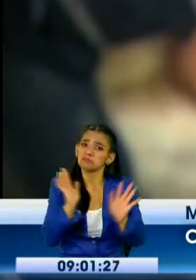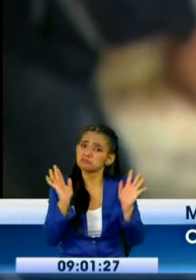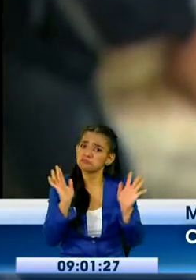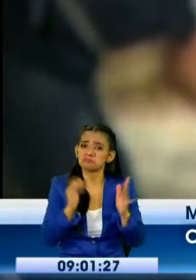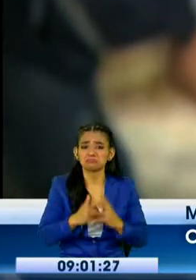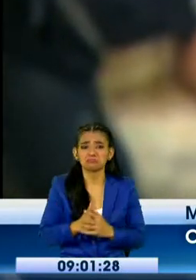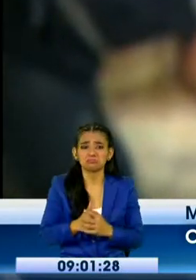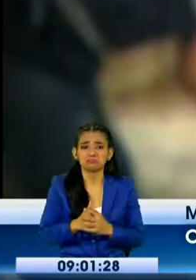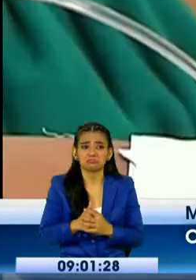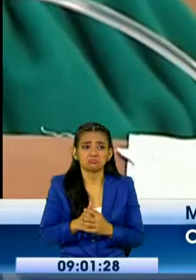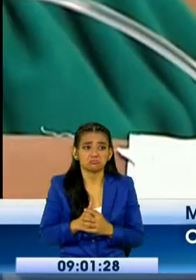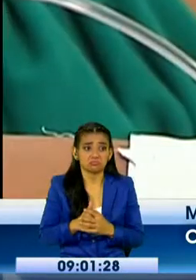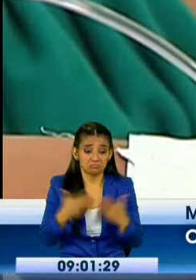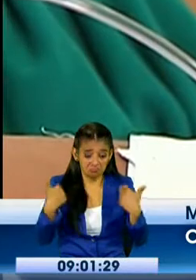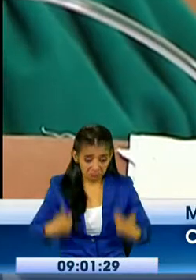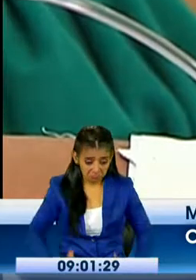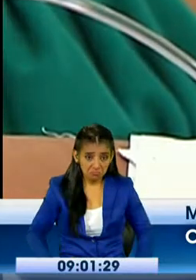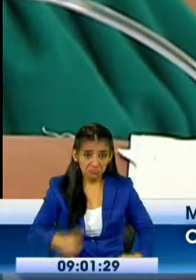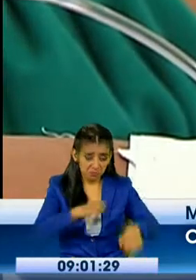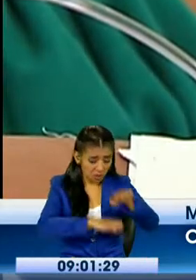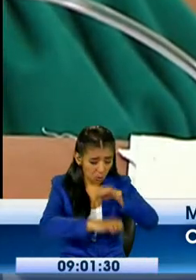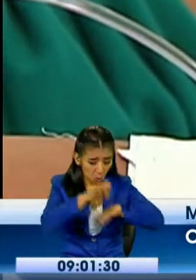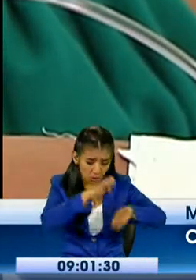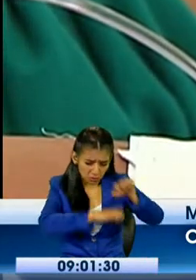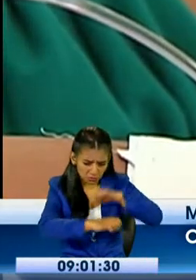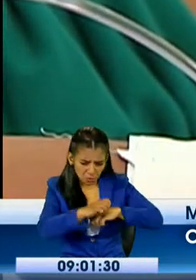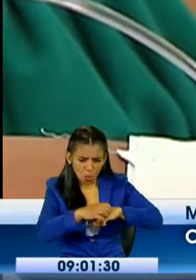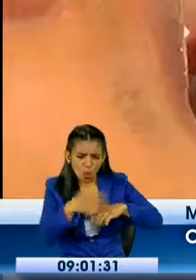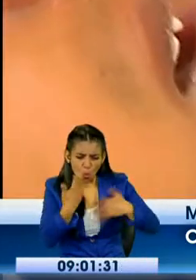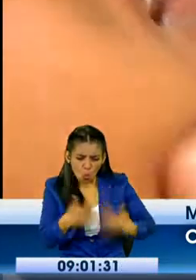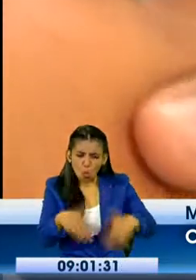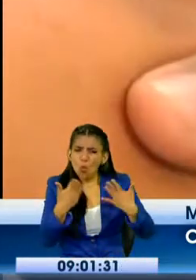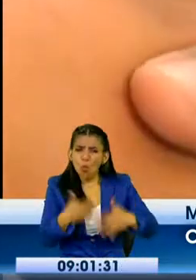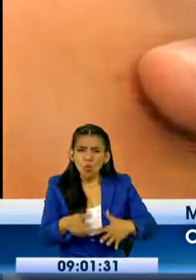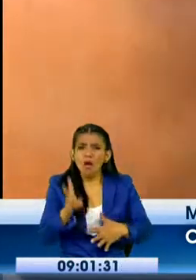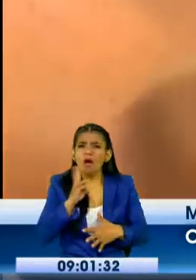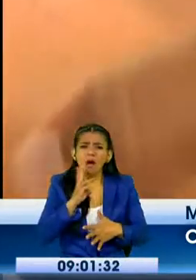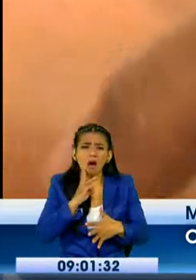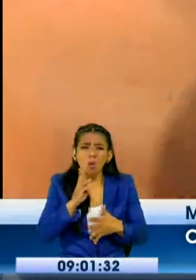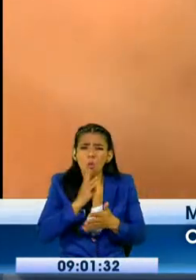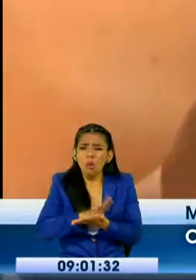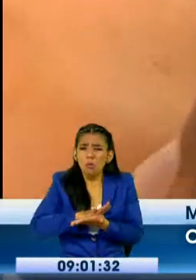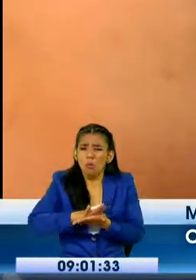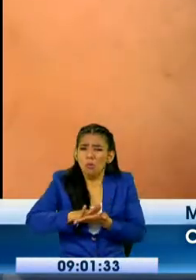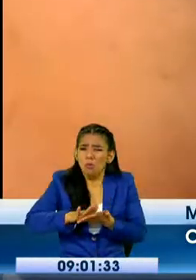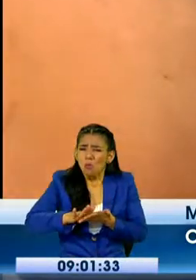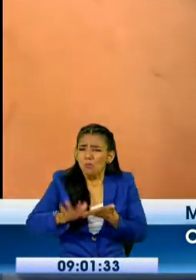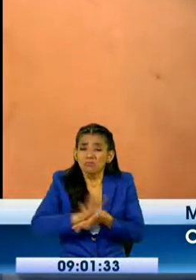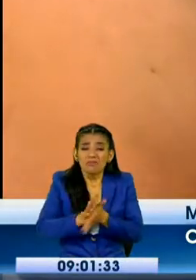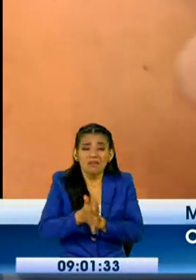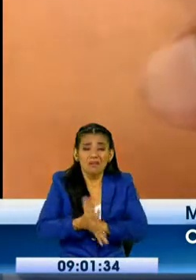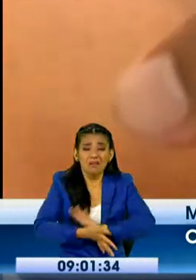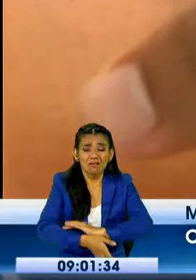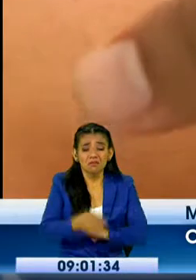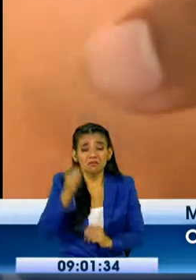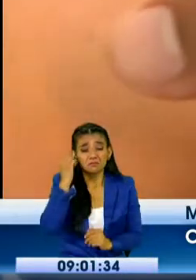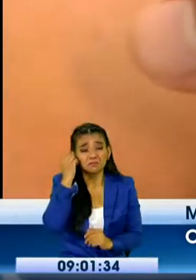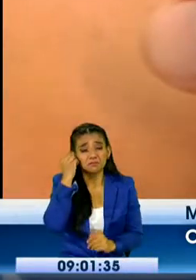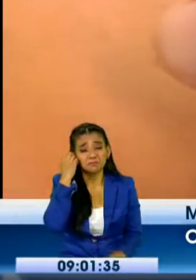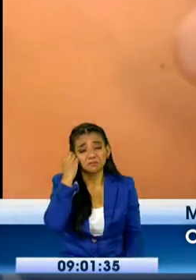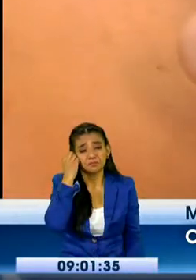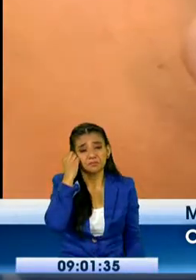La revisión física permitió conocer el grado de deshidratación que presentaba el paciente. Lleva